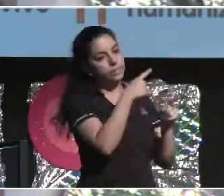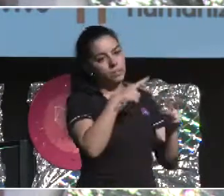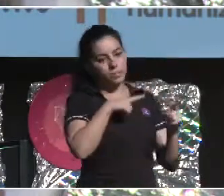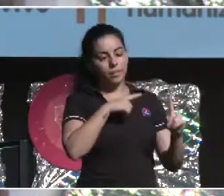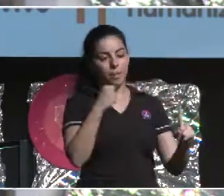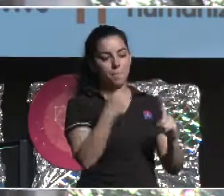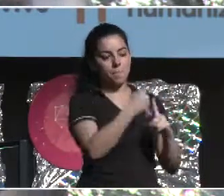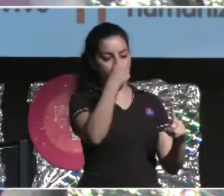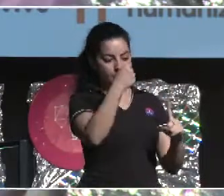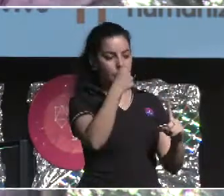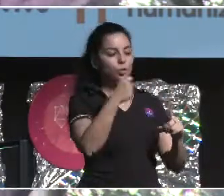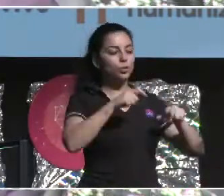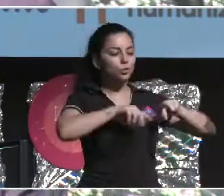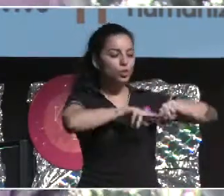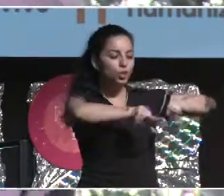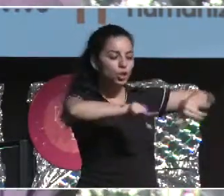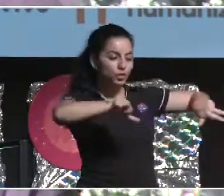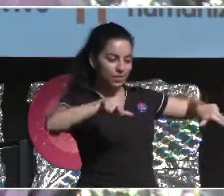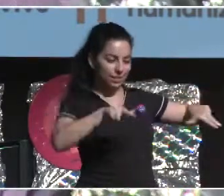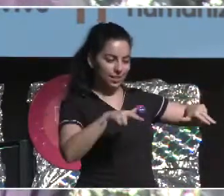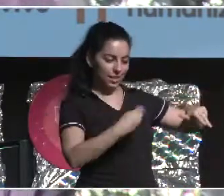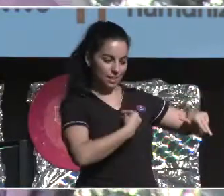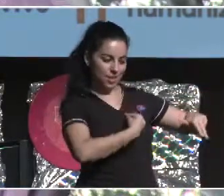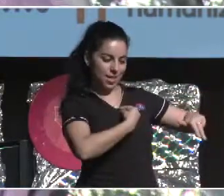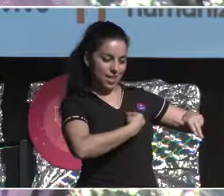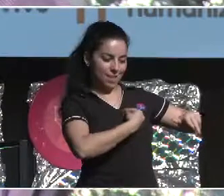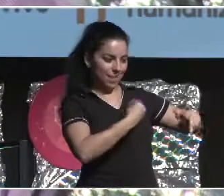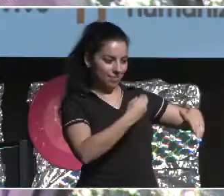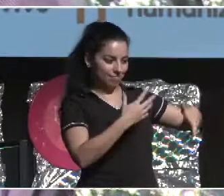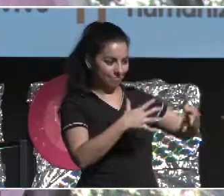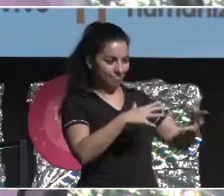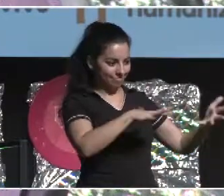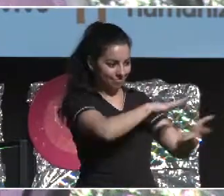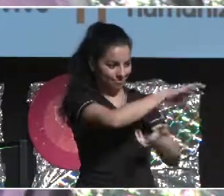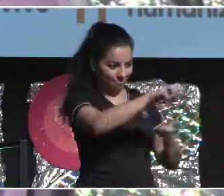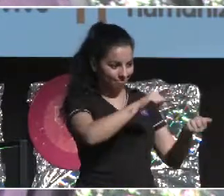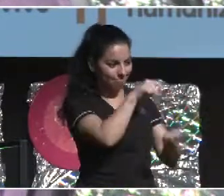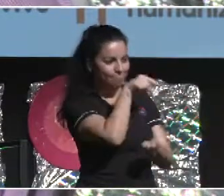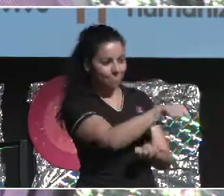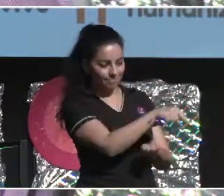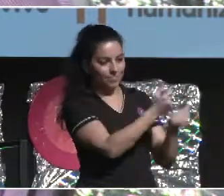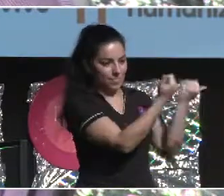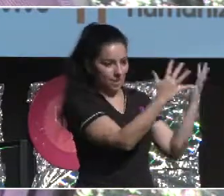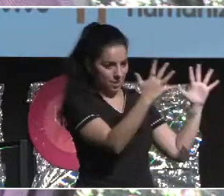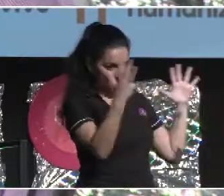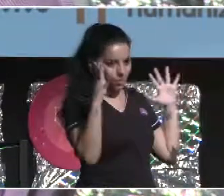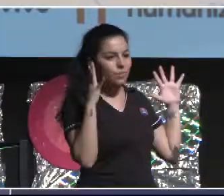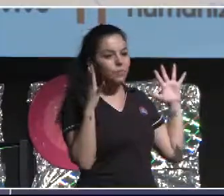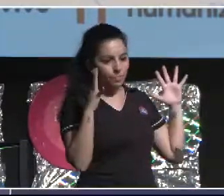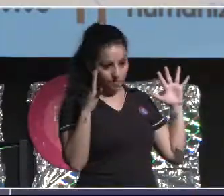por parte de las empresas. Las empresas tienen un impacto muy fuerte y a veces no lo ven